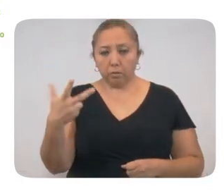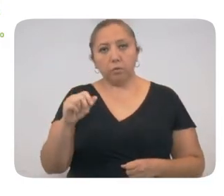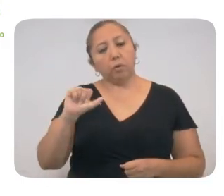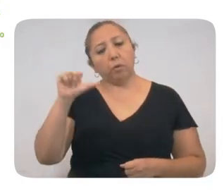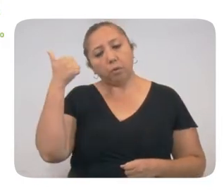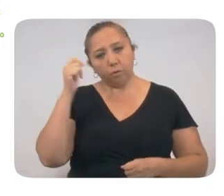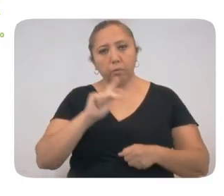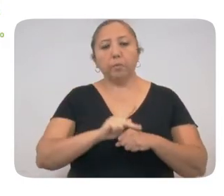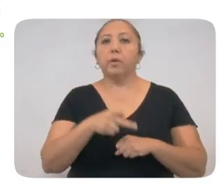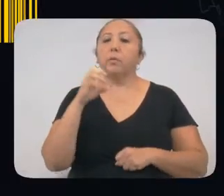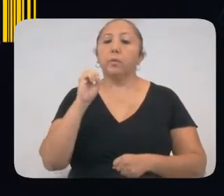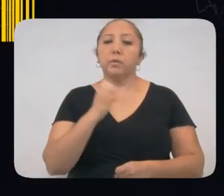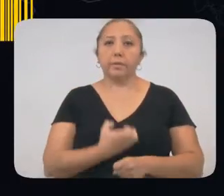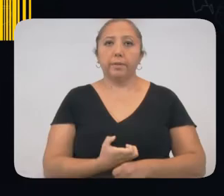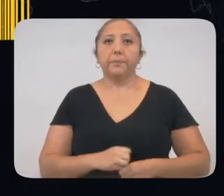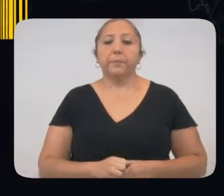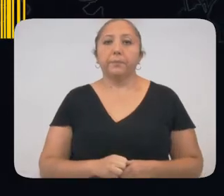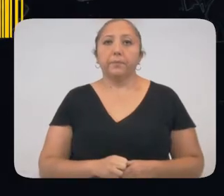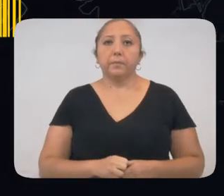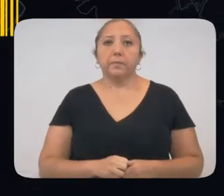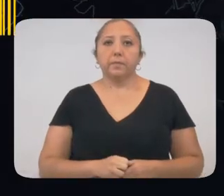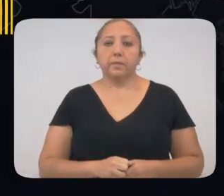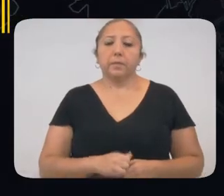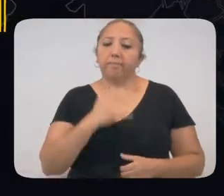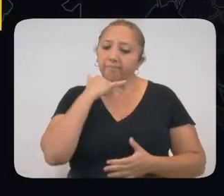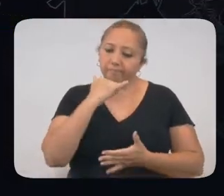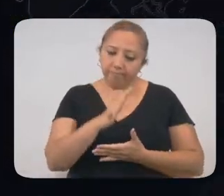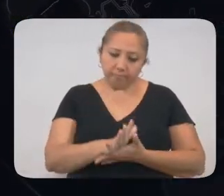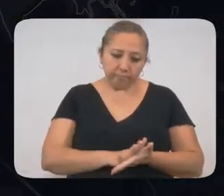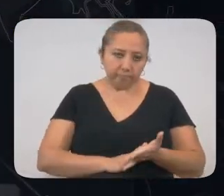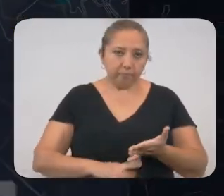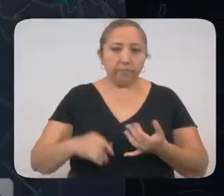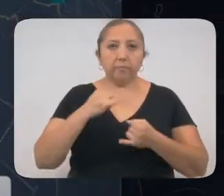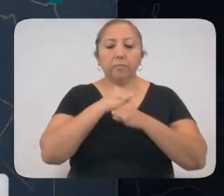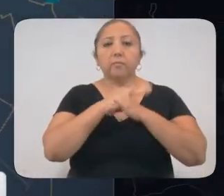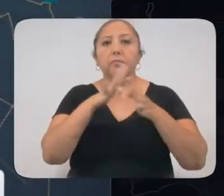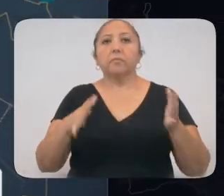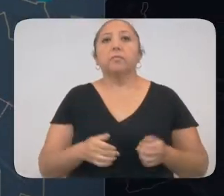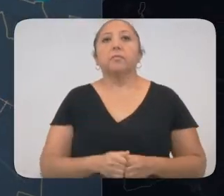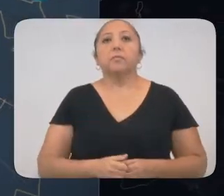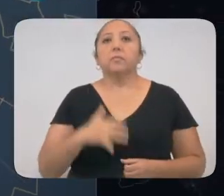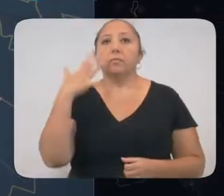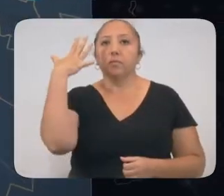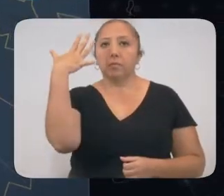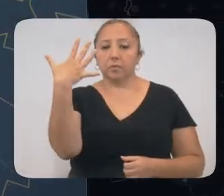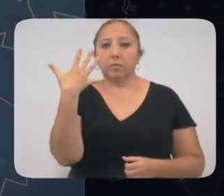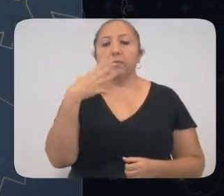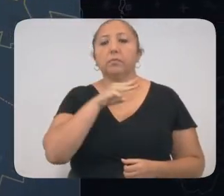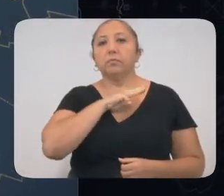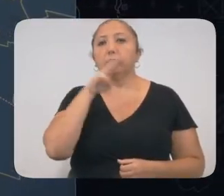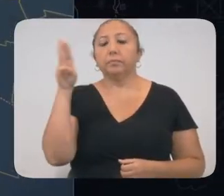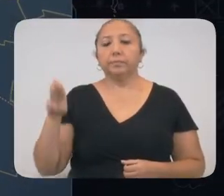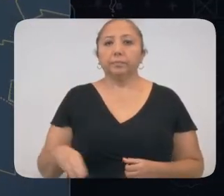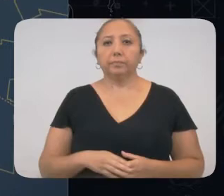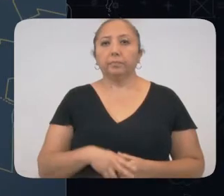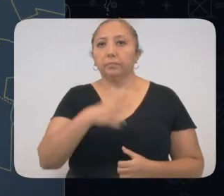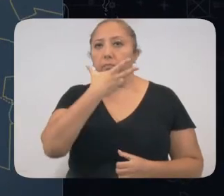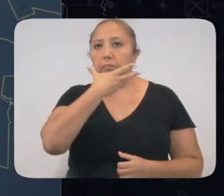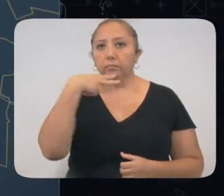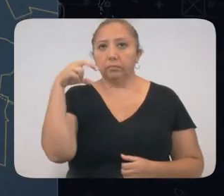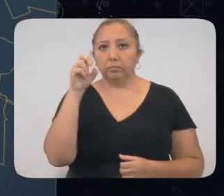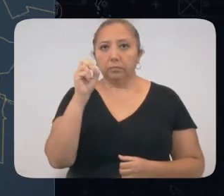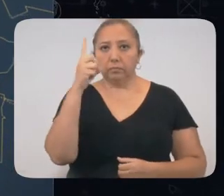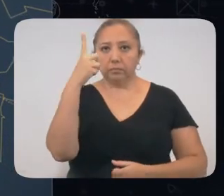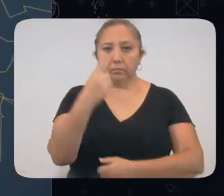u otro estado. Lamentablemente, en este parte médico informamos de 5 fallecimientos. Hombre de 31 años de